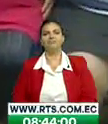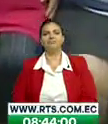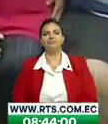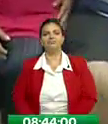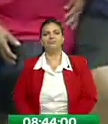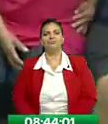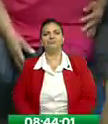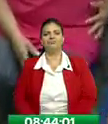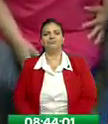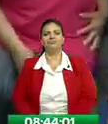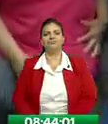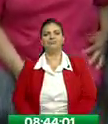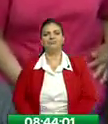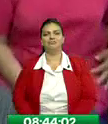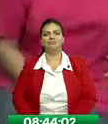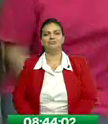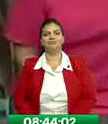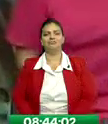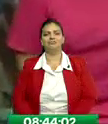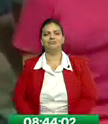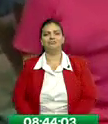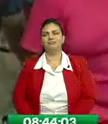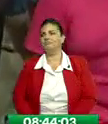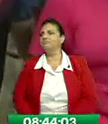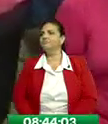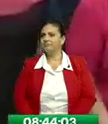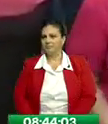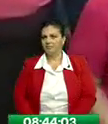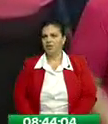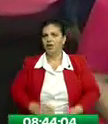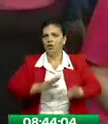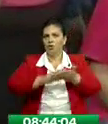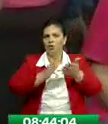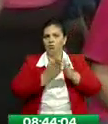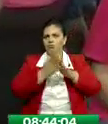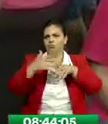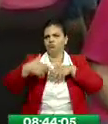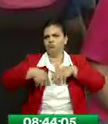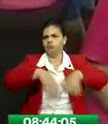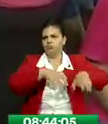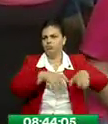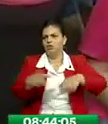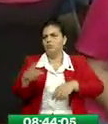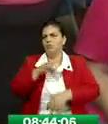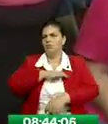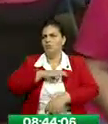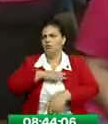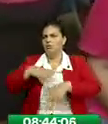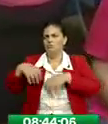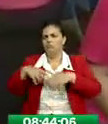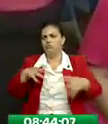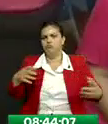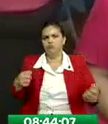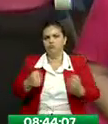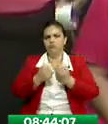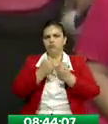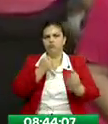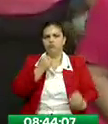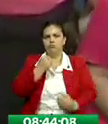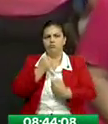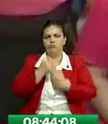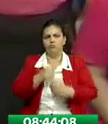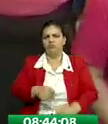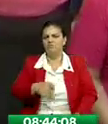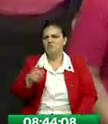también estamos convencidos de que este accionar va a ser bien recibido por los delincuentes. A ti te digo,